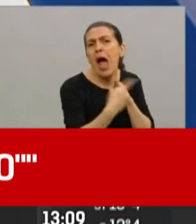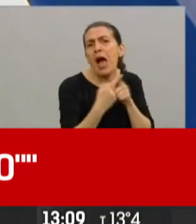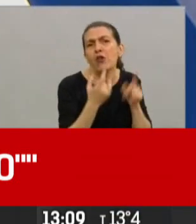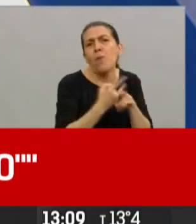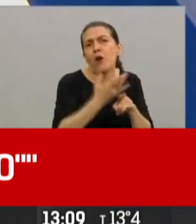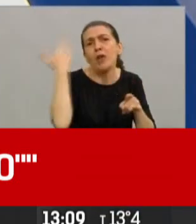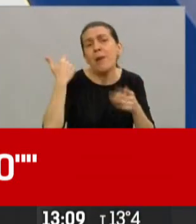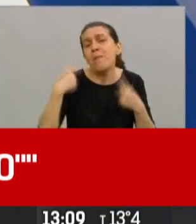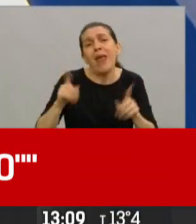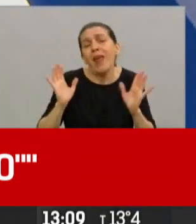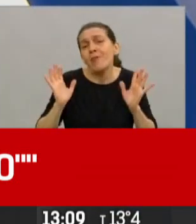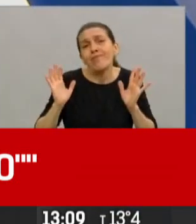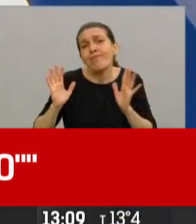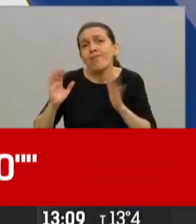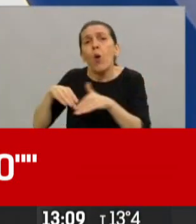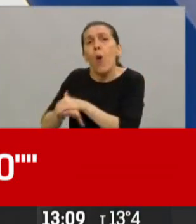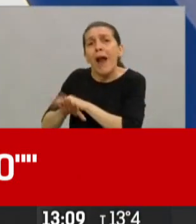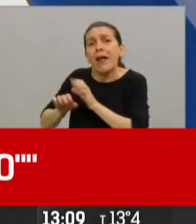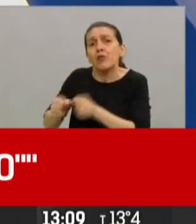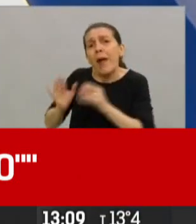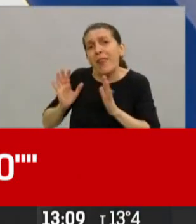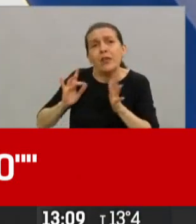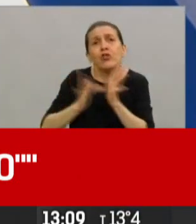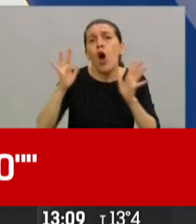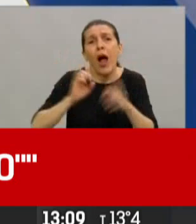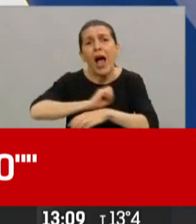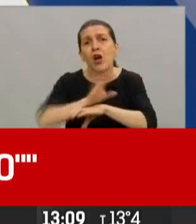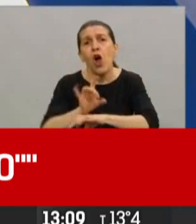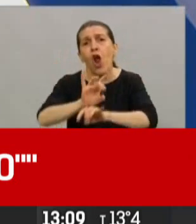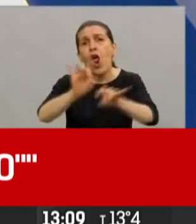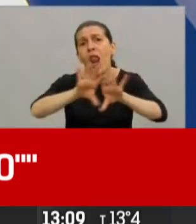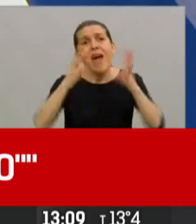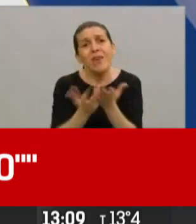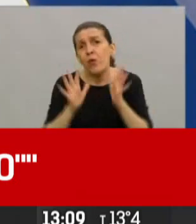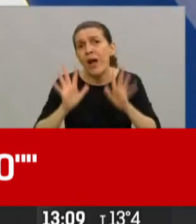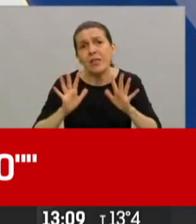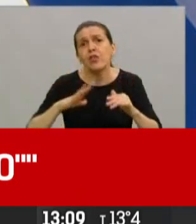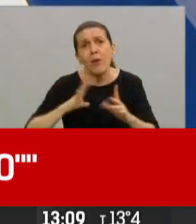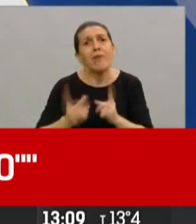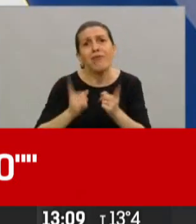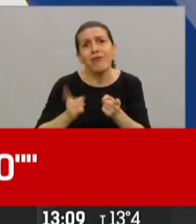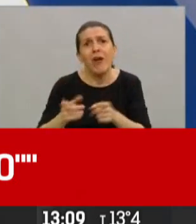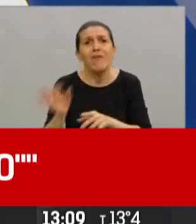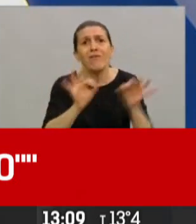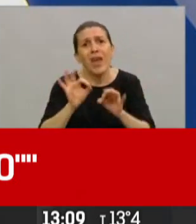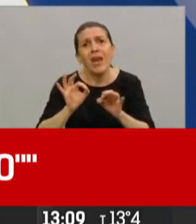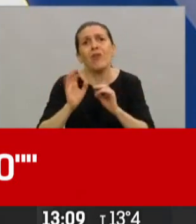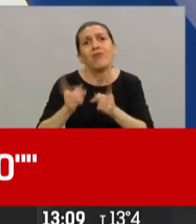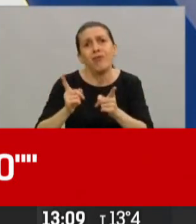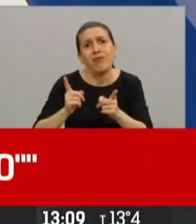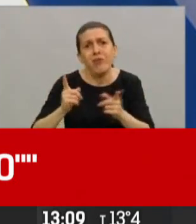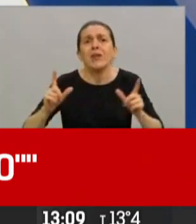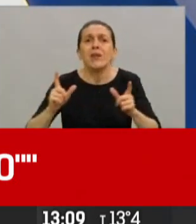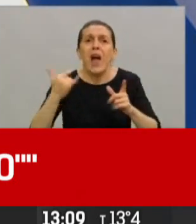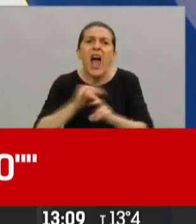que nos tocó. Y en este tiempo la pandemia sigue presente y en este tiempo la pandemia sigue atacando y en este tiempo